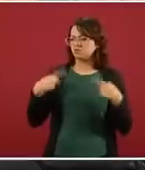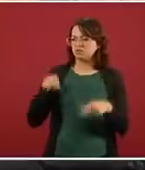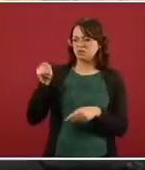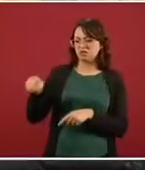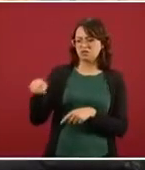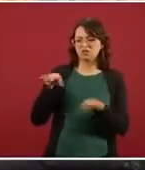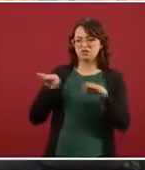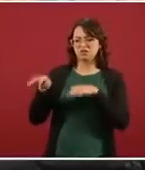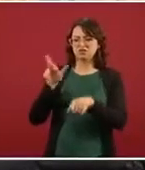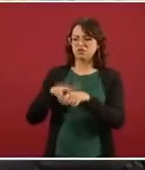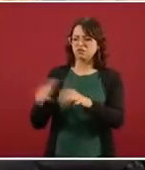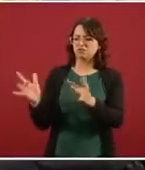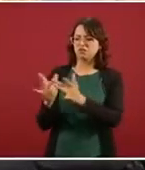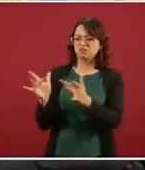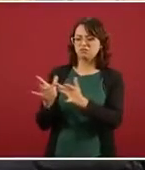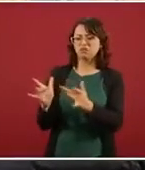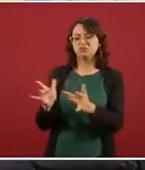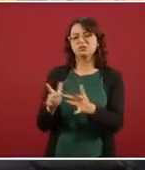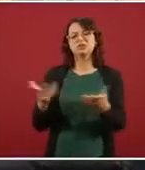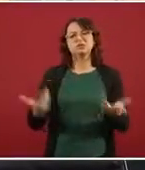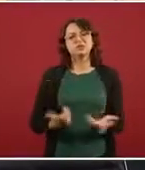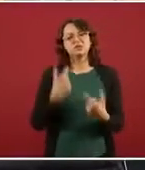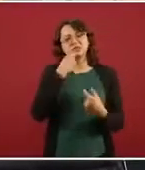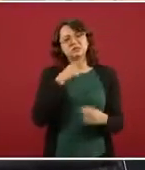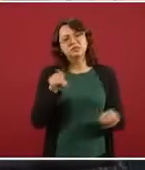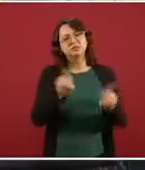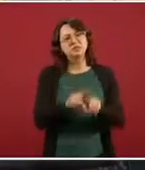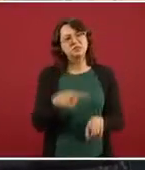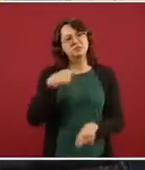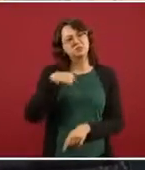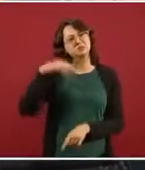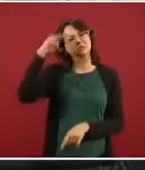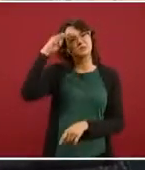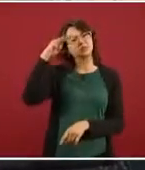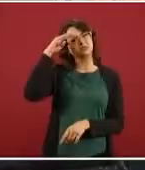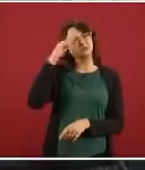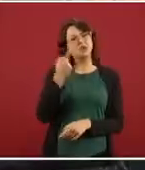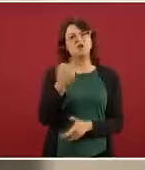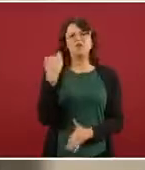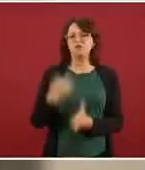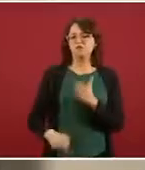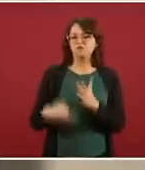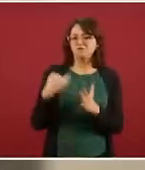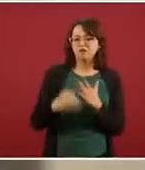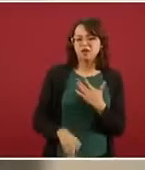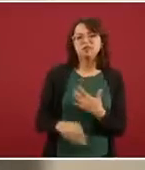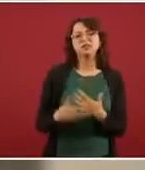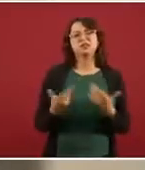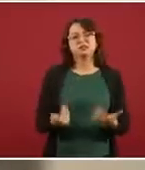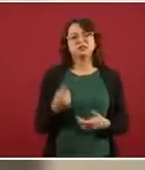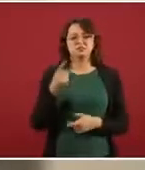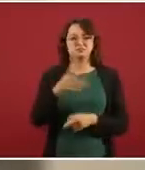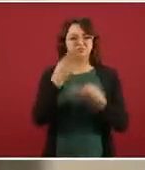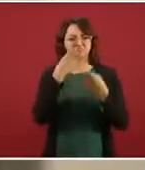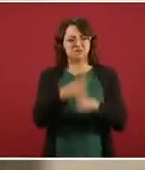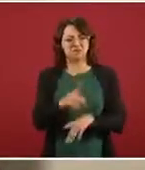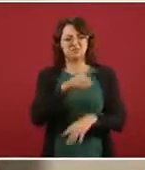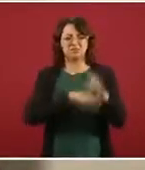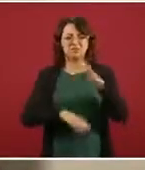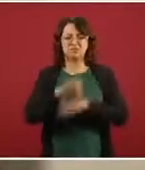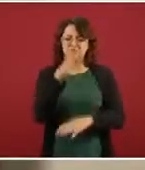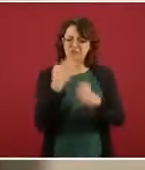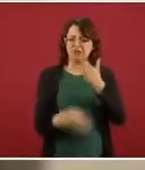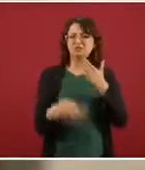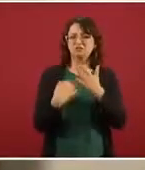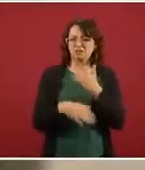Entonces, también esto, presidente, es porque son esas cuentas pendientes que se tienen con estos organismos empresariales, ¿no? O en